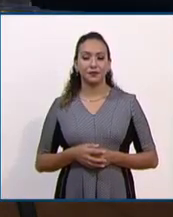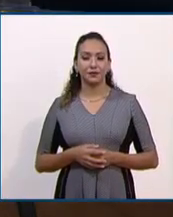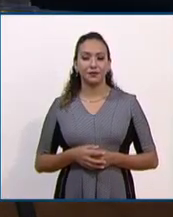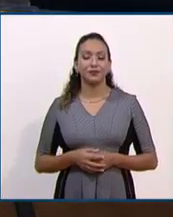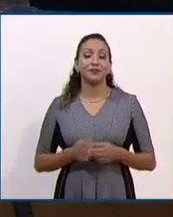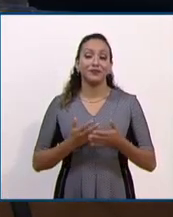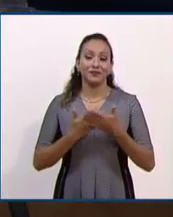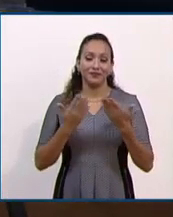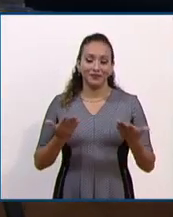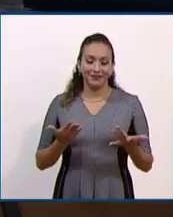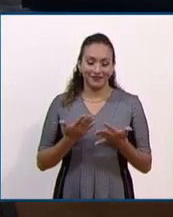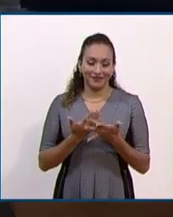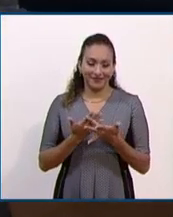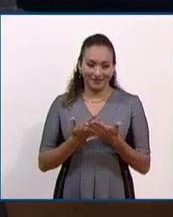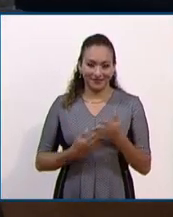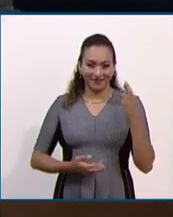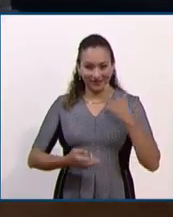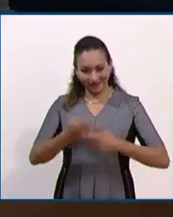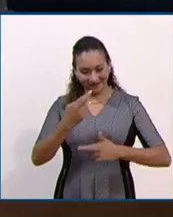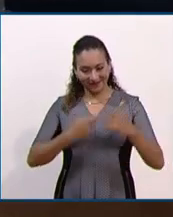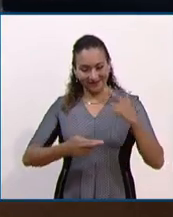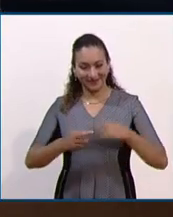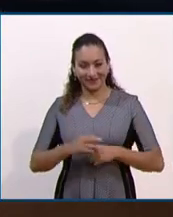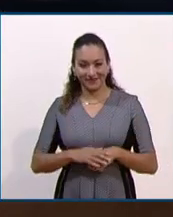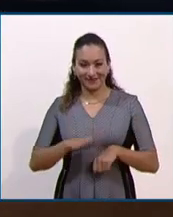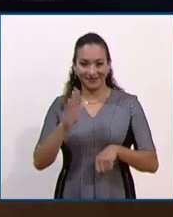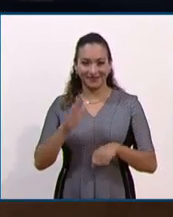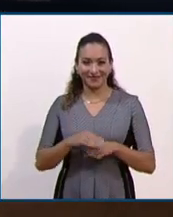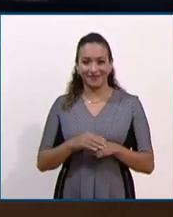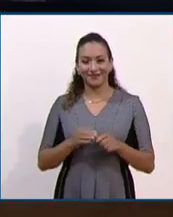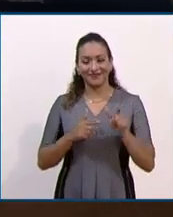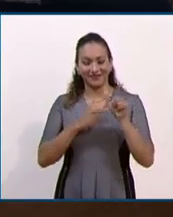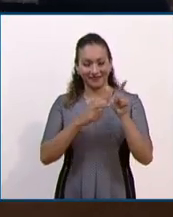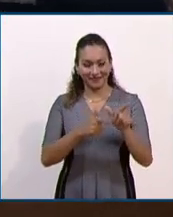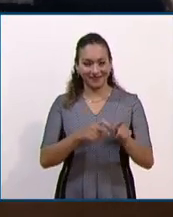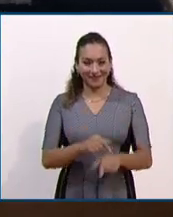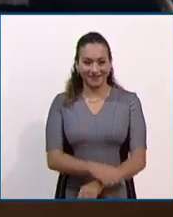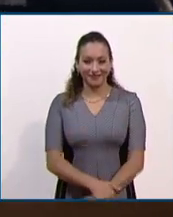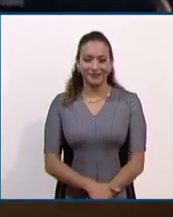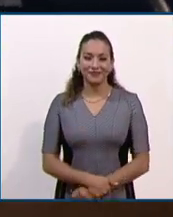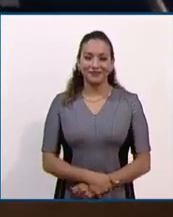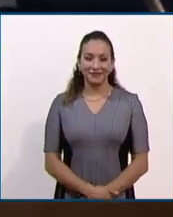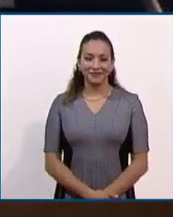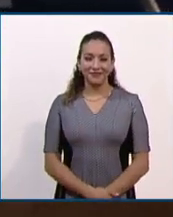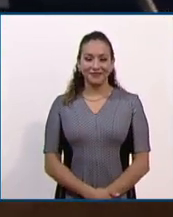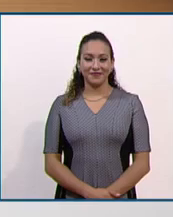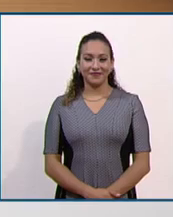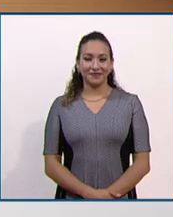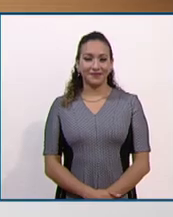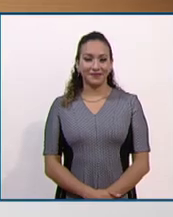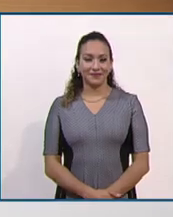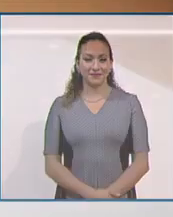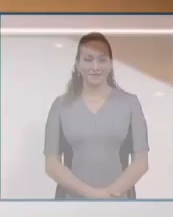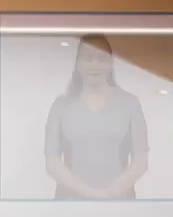Es momento de hacer una nueva pausa, pero regresamos con más noticias. No se vaya, estamos en Semanario Judicial.